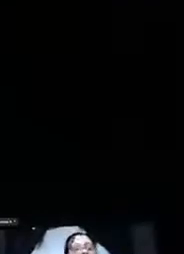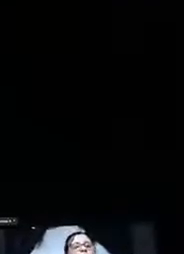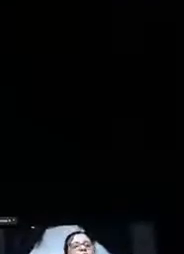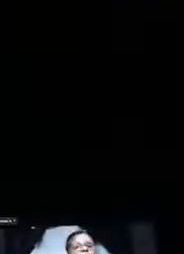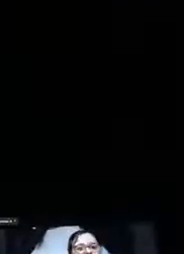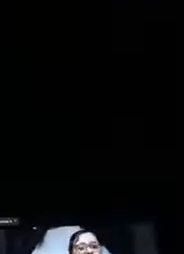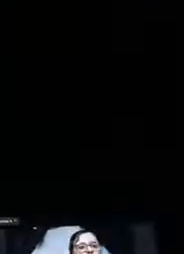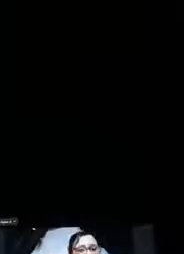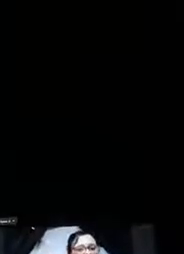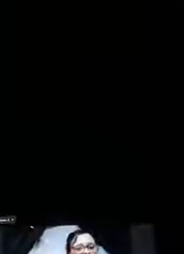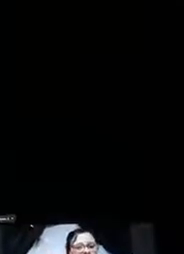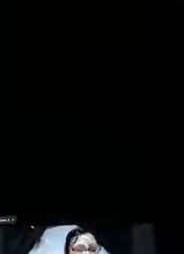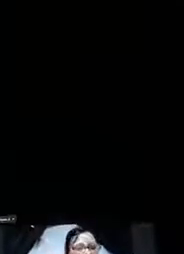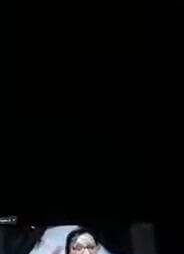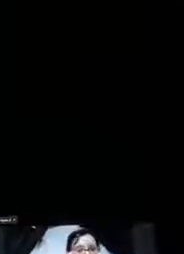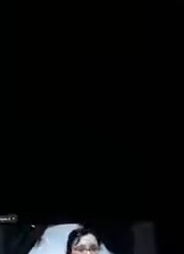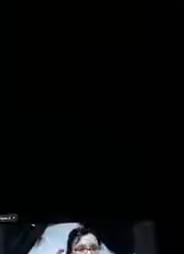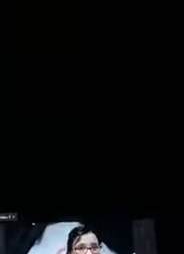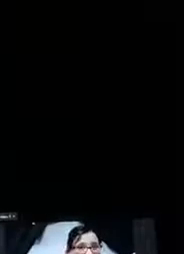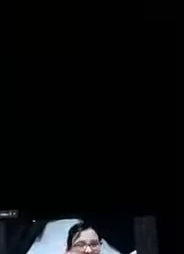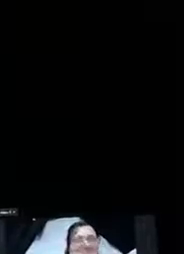Logogenia, Chipoletti.